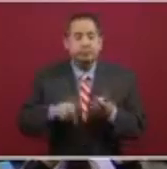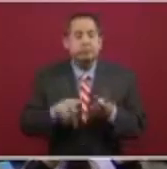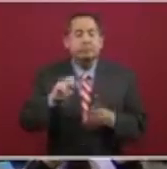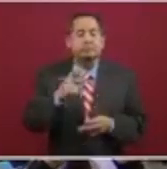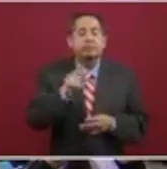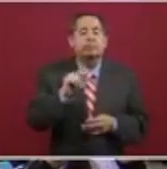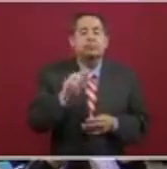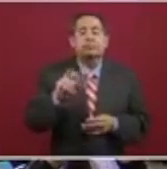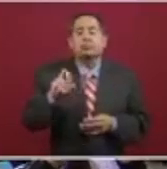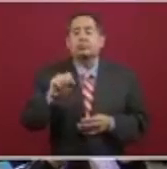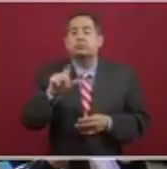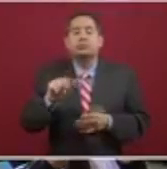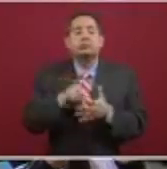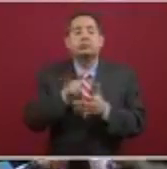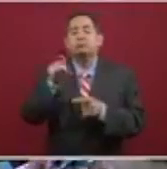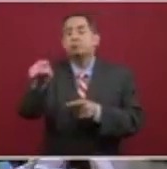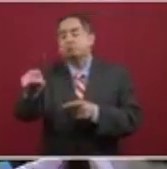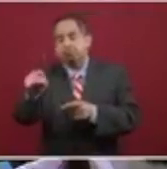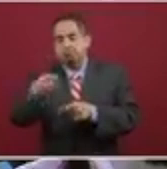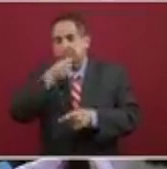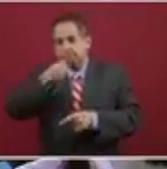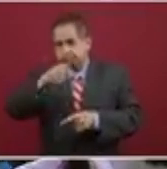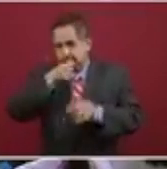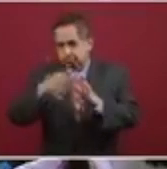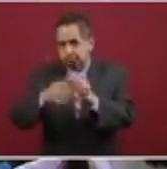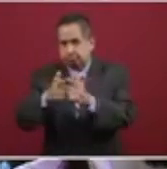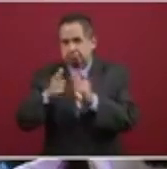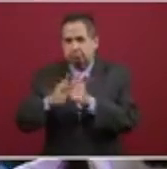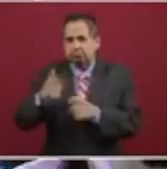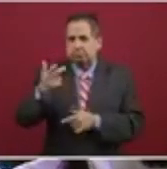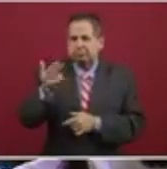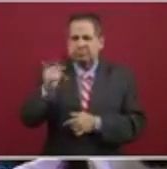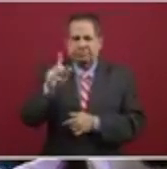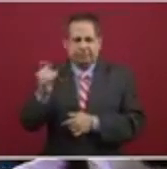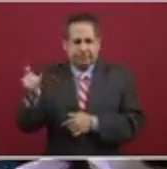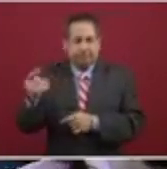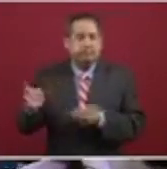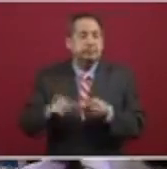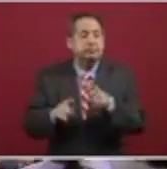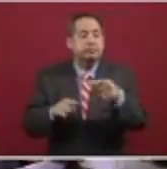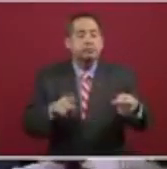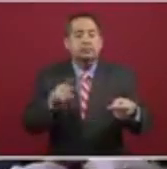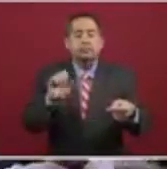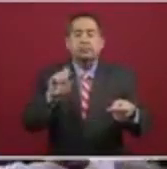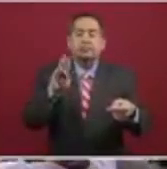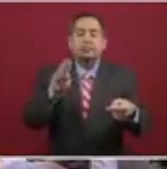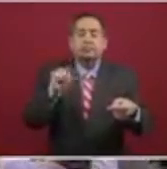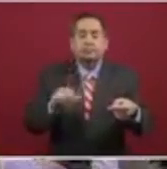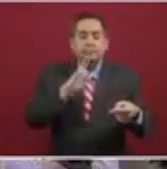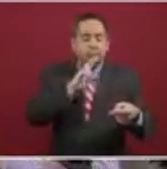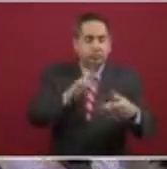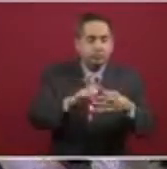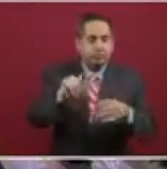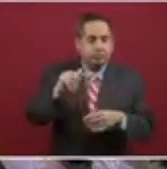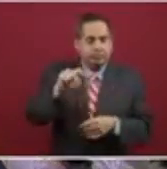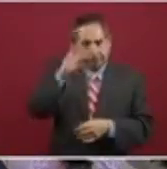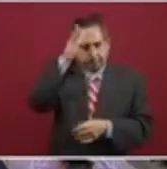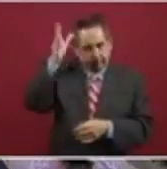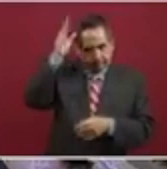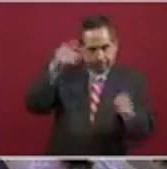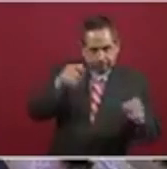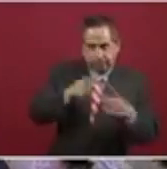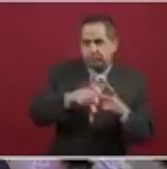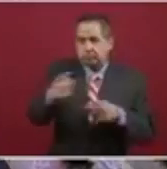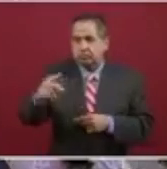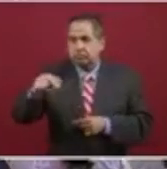Leticia Rosa Gel Carranza, reportera de Grupo Gili, Elba González Mota, reportera de TV Azteca,